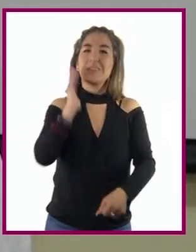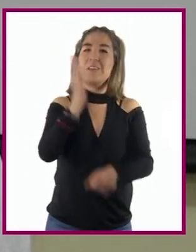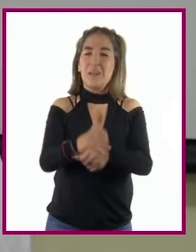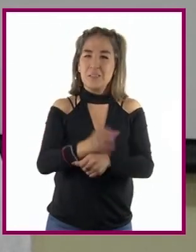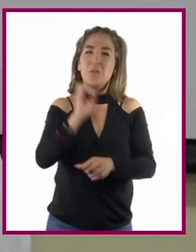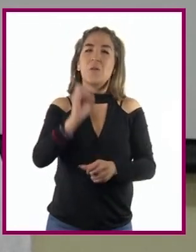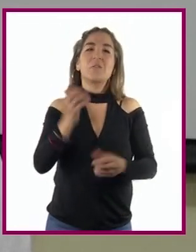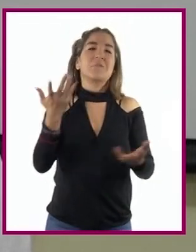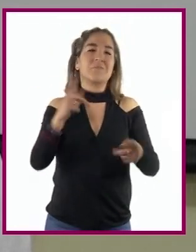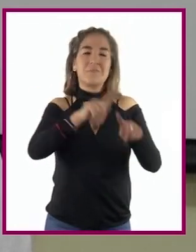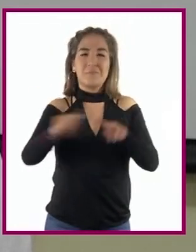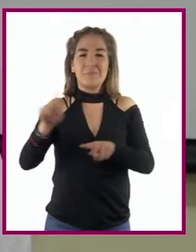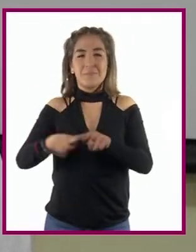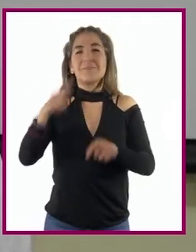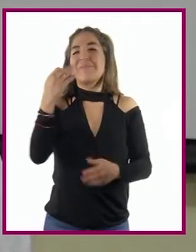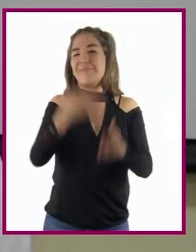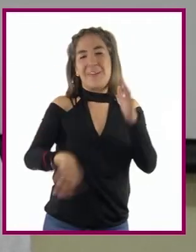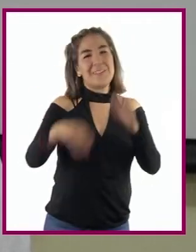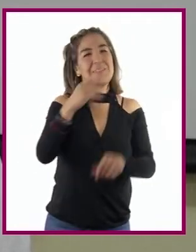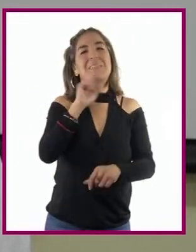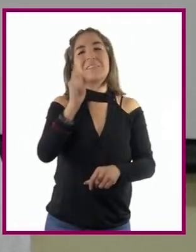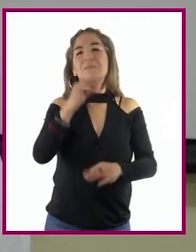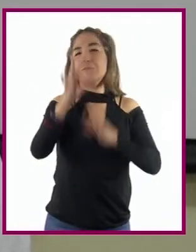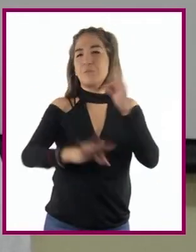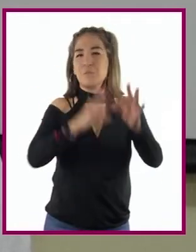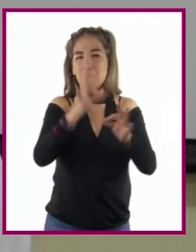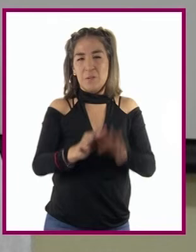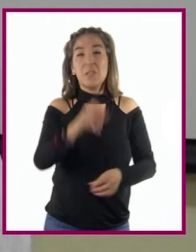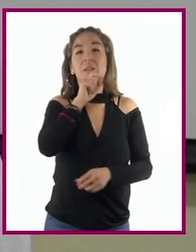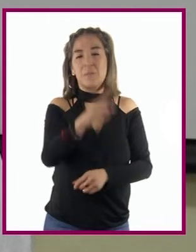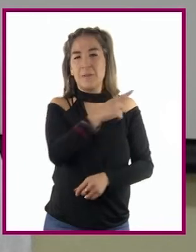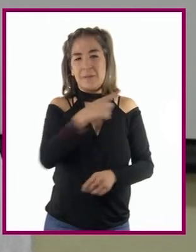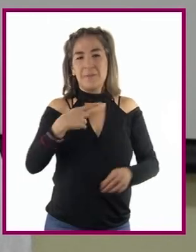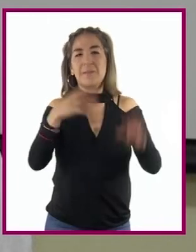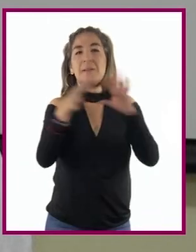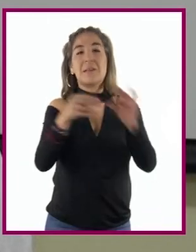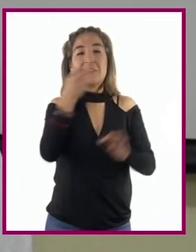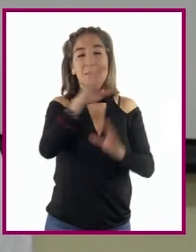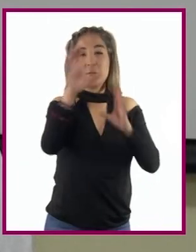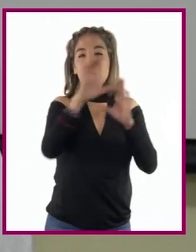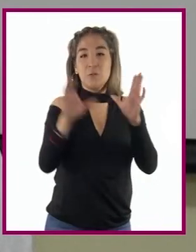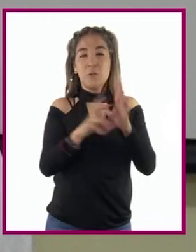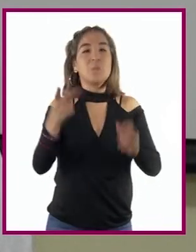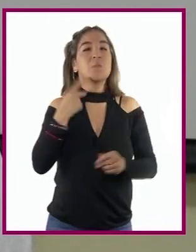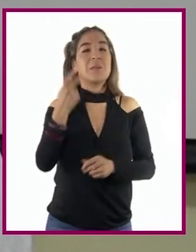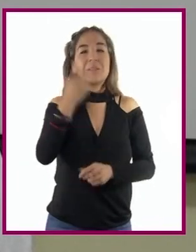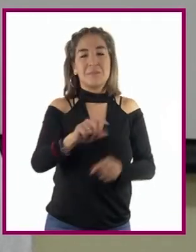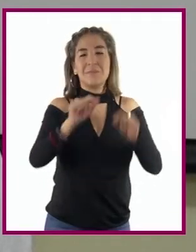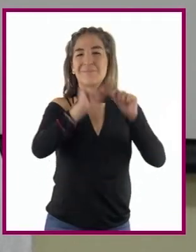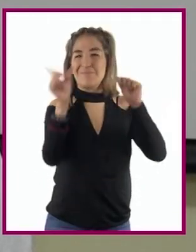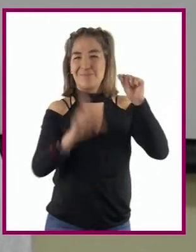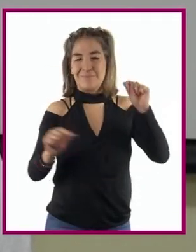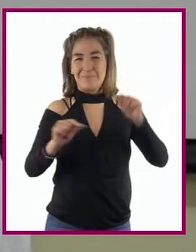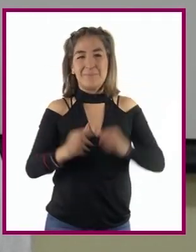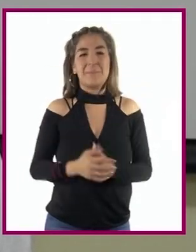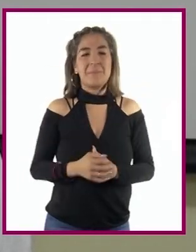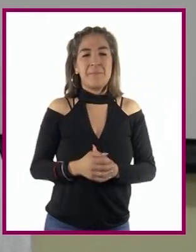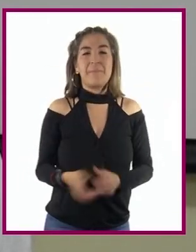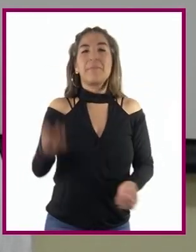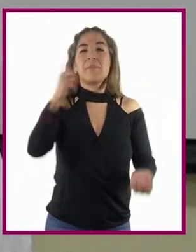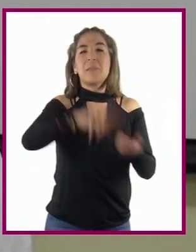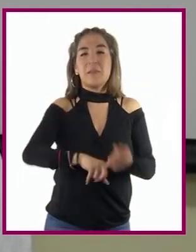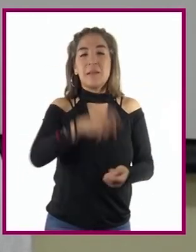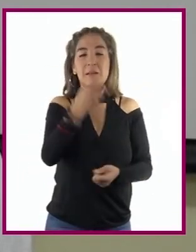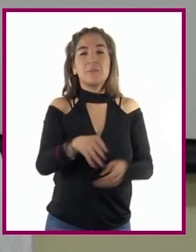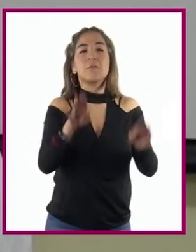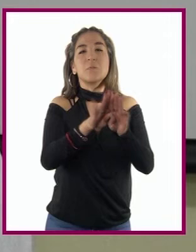sanciones, debido a su incumplimiento. También debemos subrayar que la Constitución Política de los Estados Unidos Mexicanos es el marco